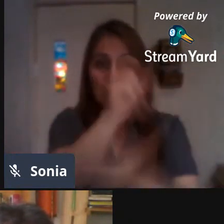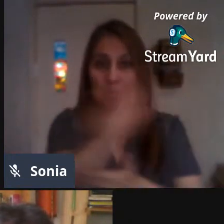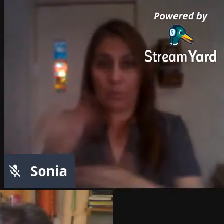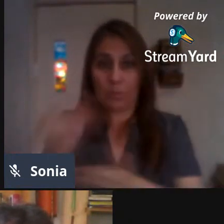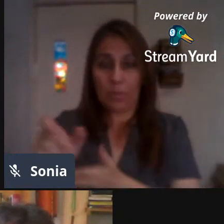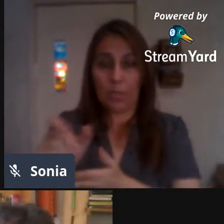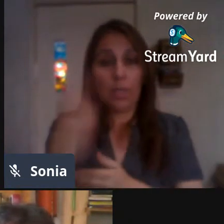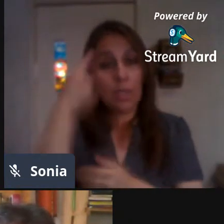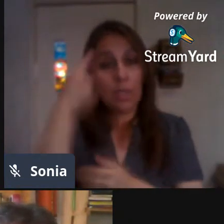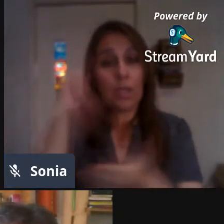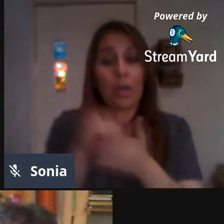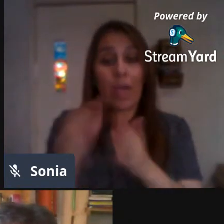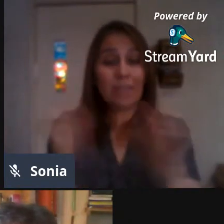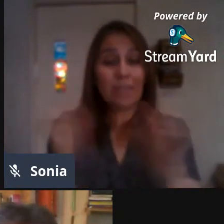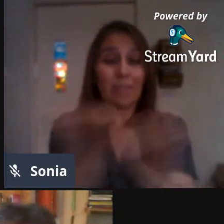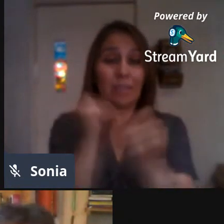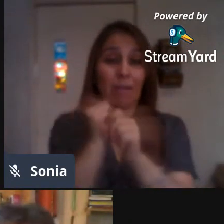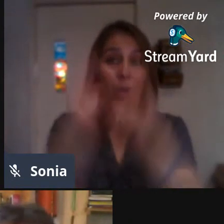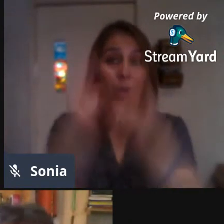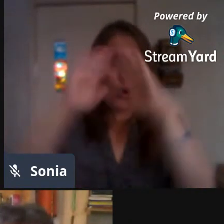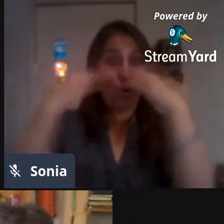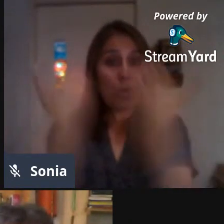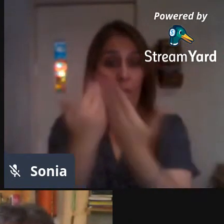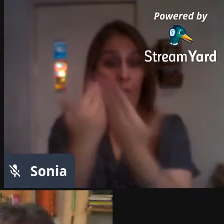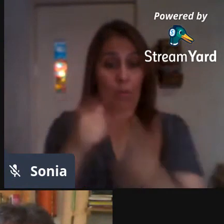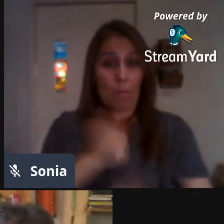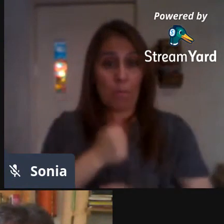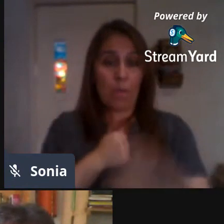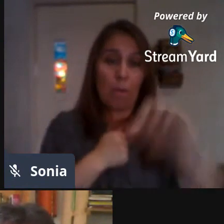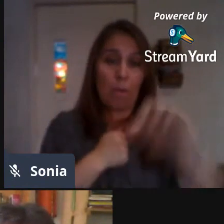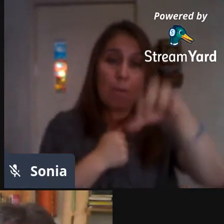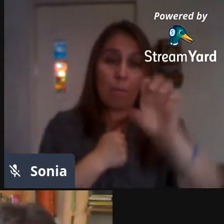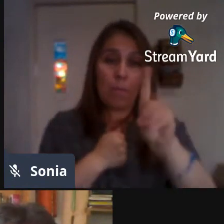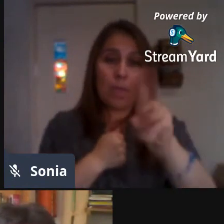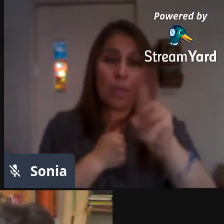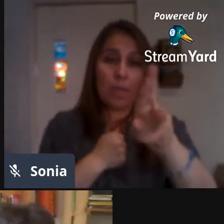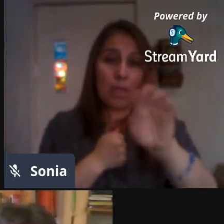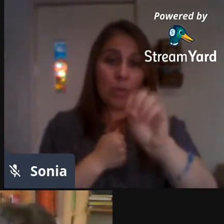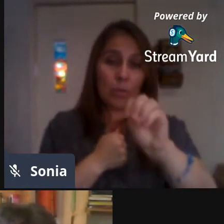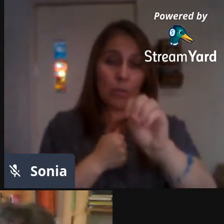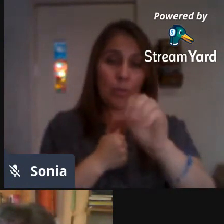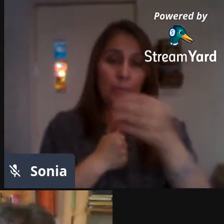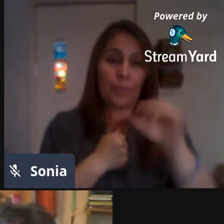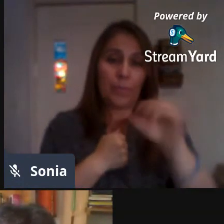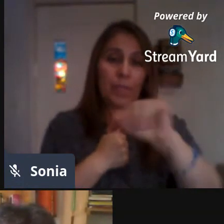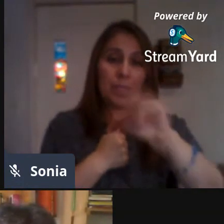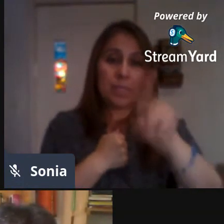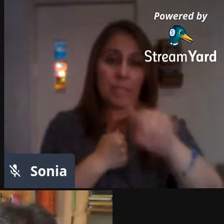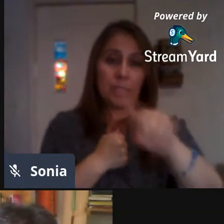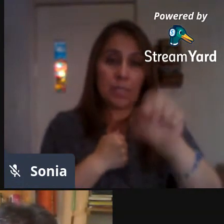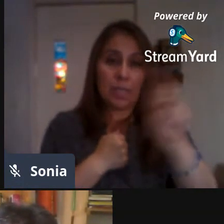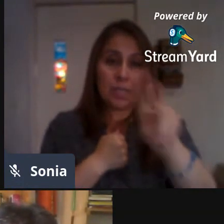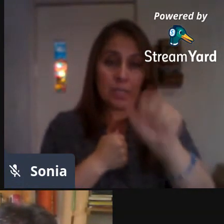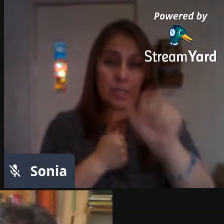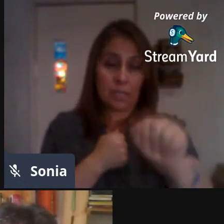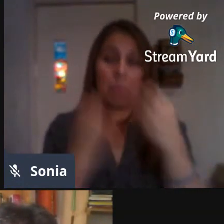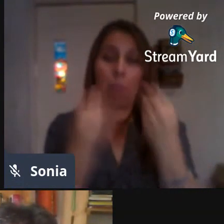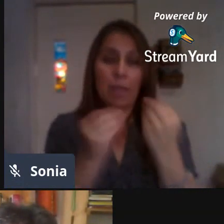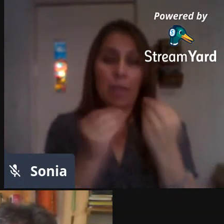rasa a trabajar en unas producciones que también nos permitan llegar a las casas a las familias y a las comunidades